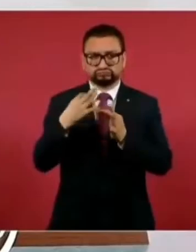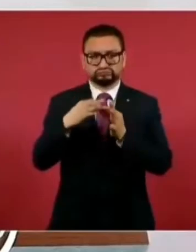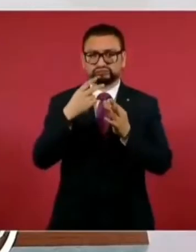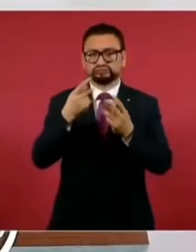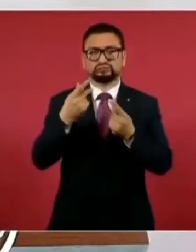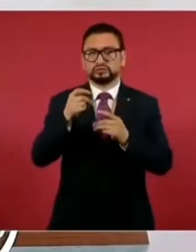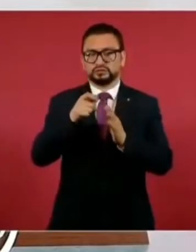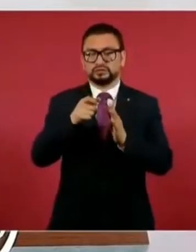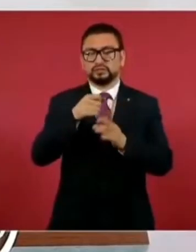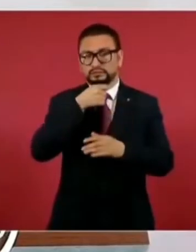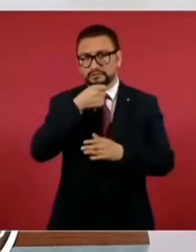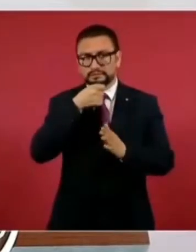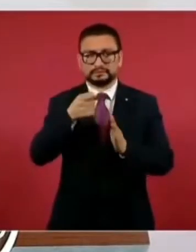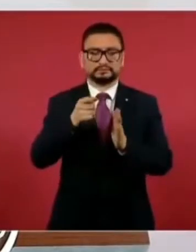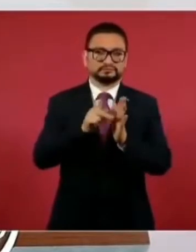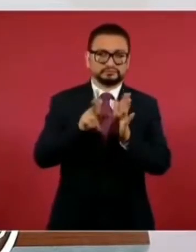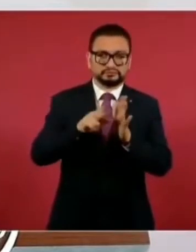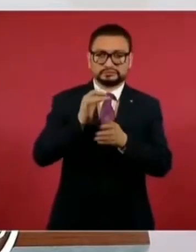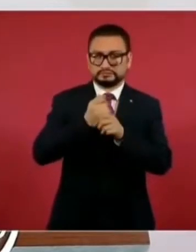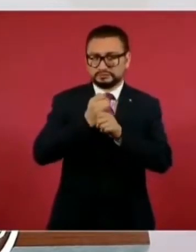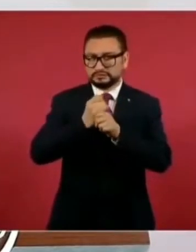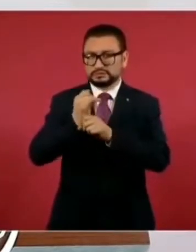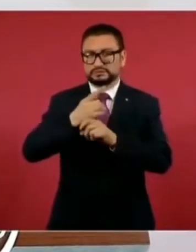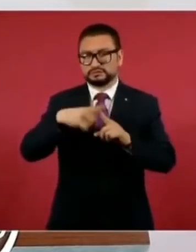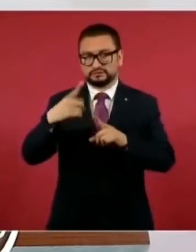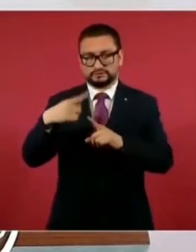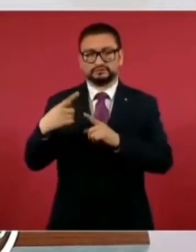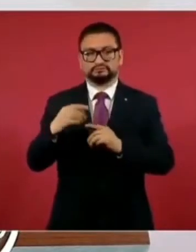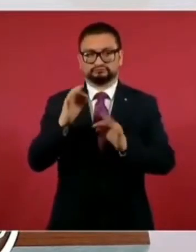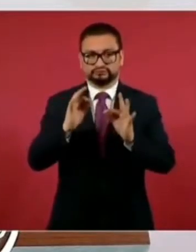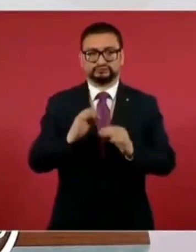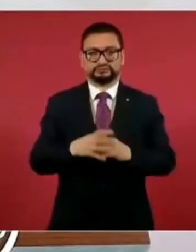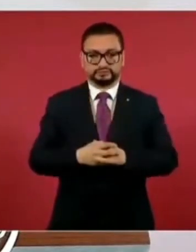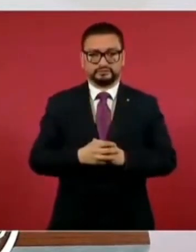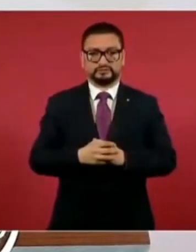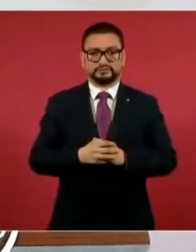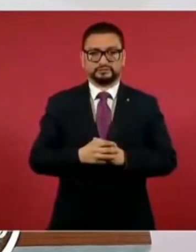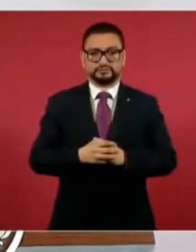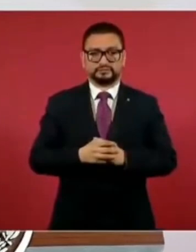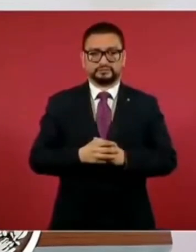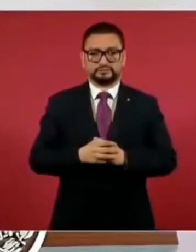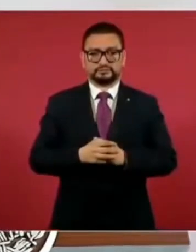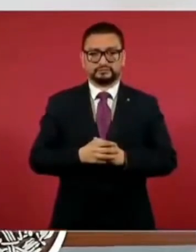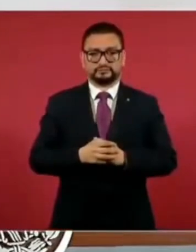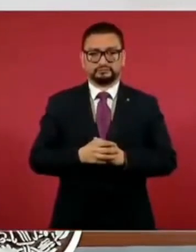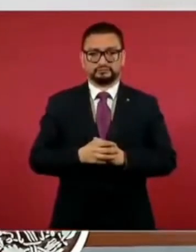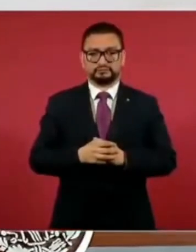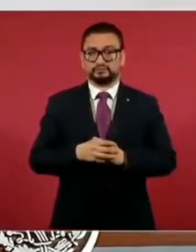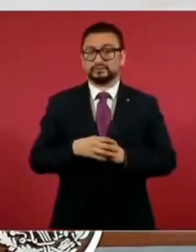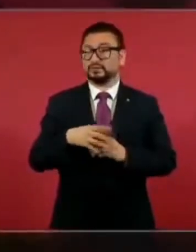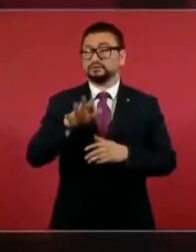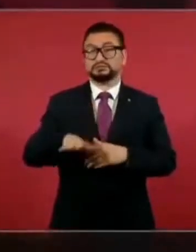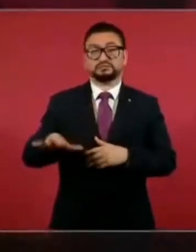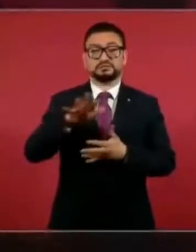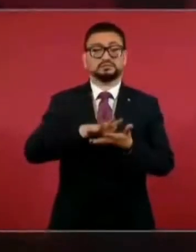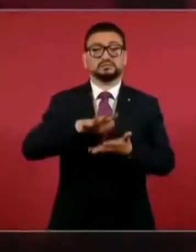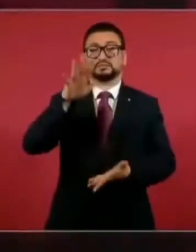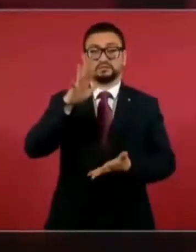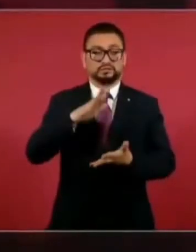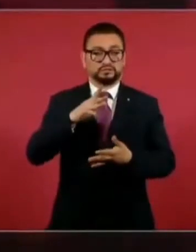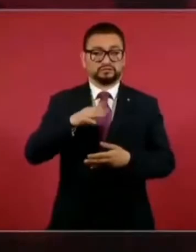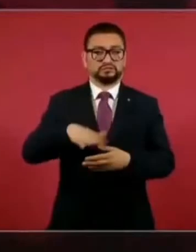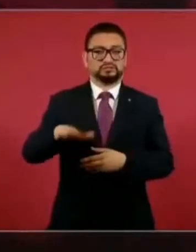el periodismo de investigación. Y mientras la mayoría de los medios,